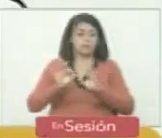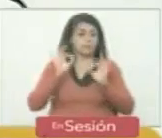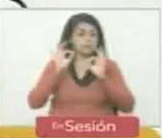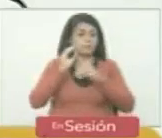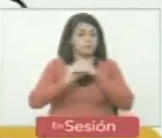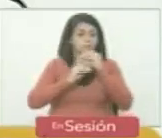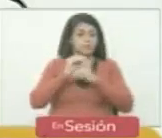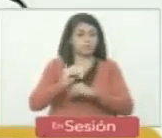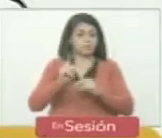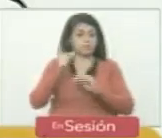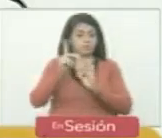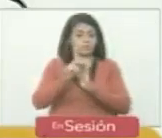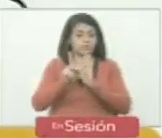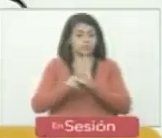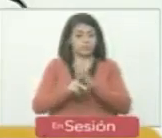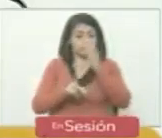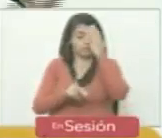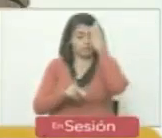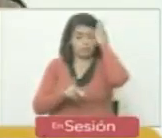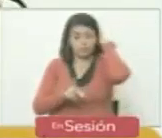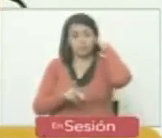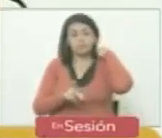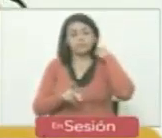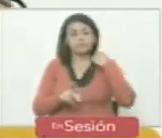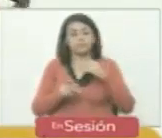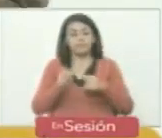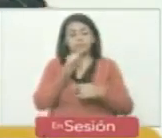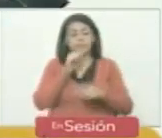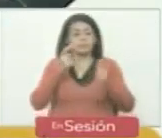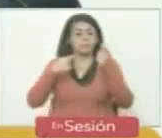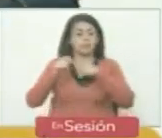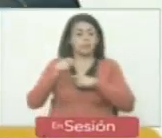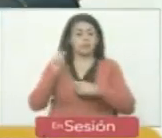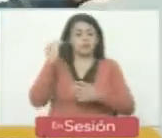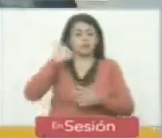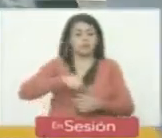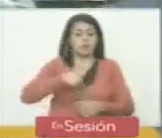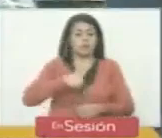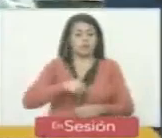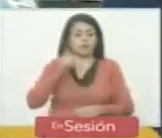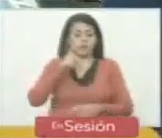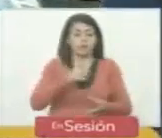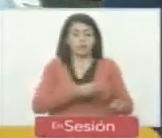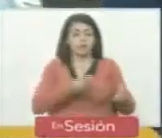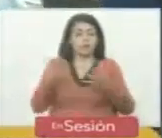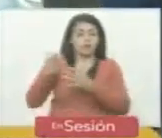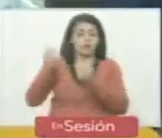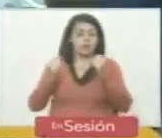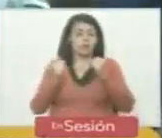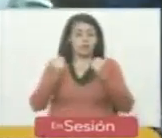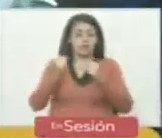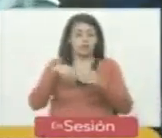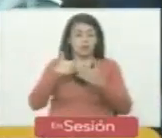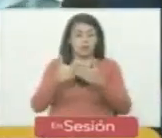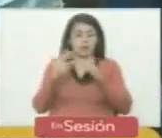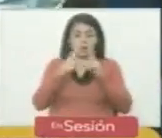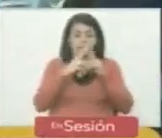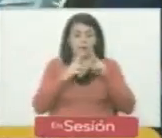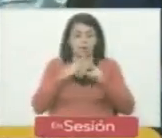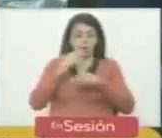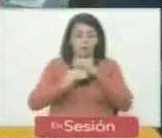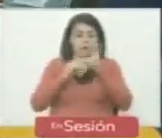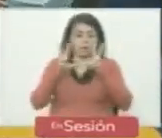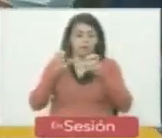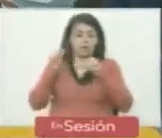establecen que en los primeros vuelos del avión, quien vende el avión debe enviar los pilotos hasta que se familiaricen los